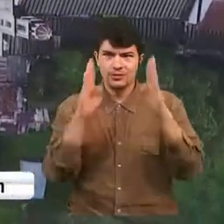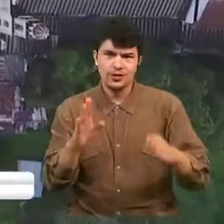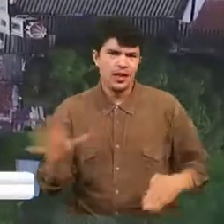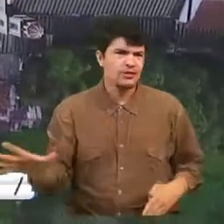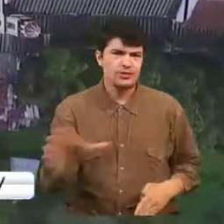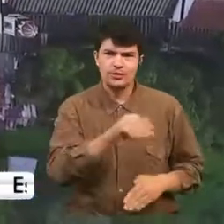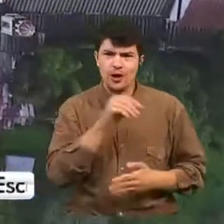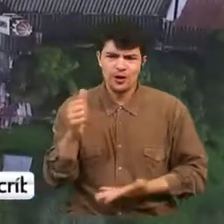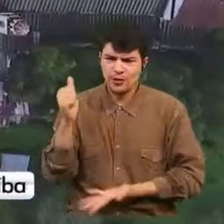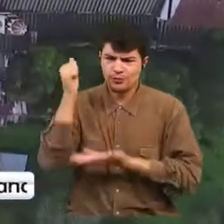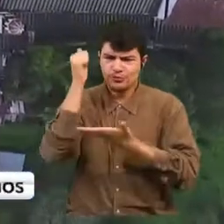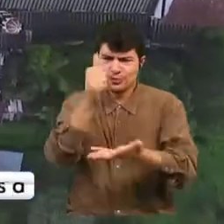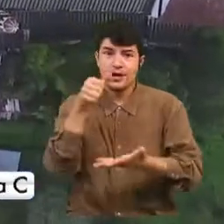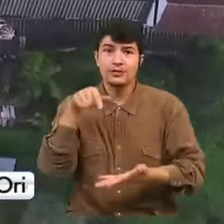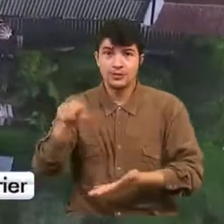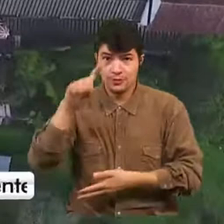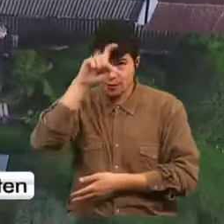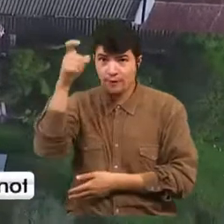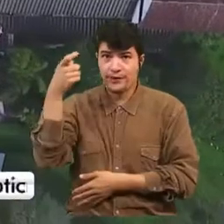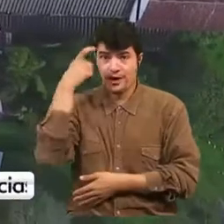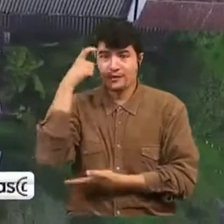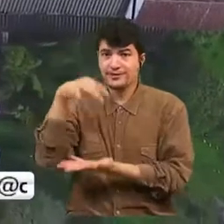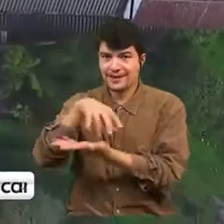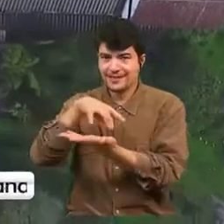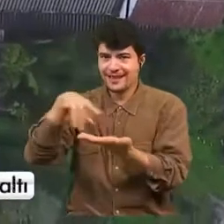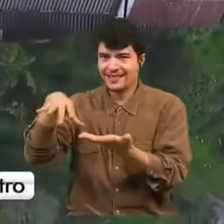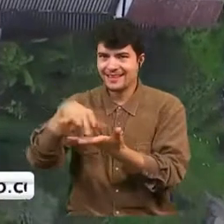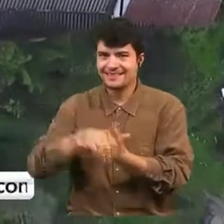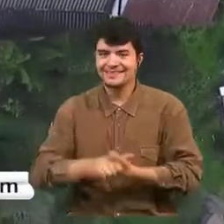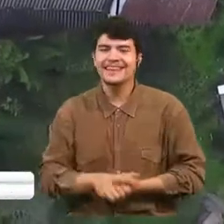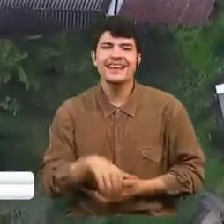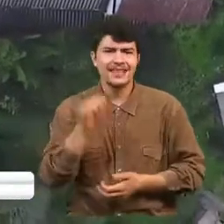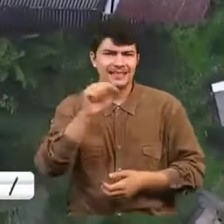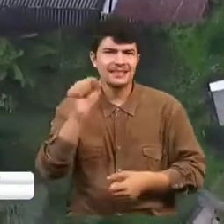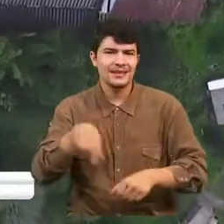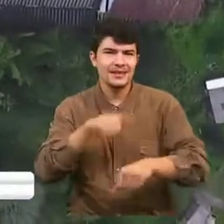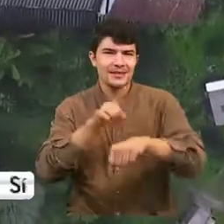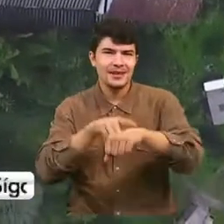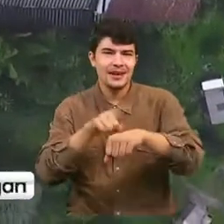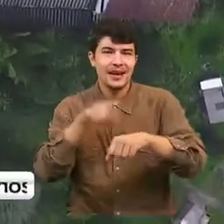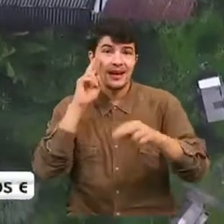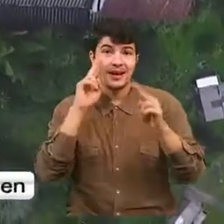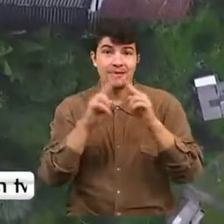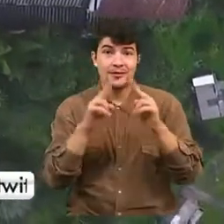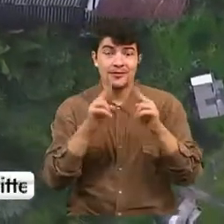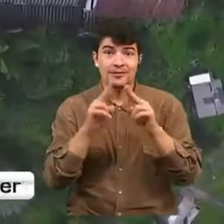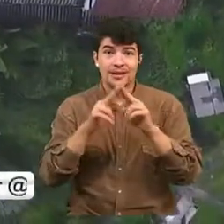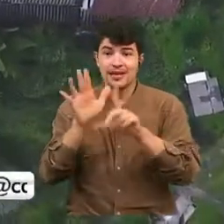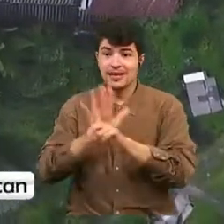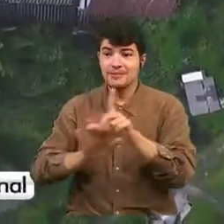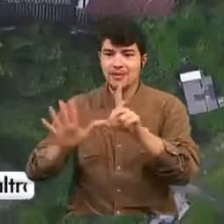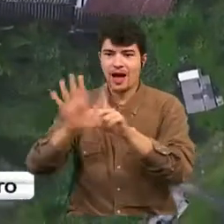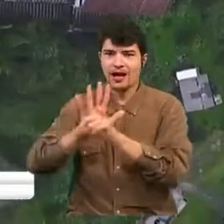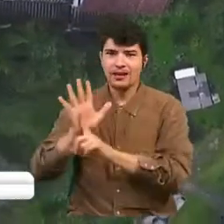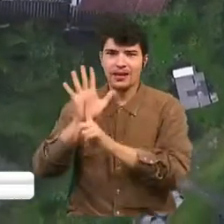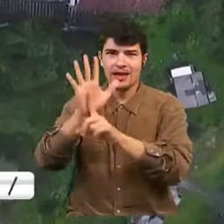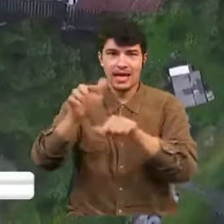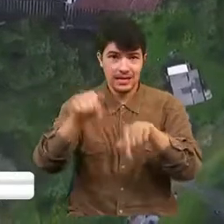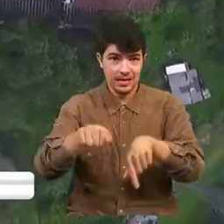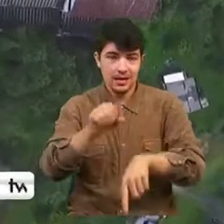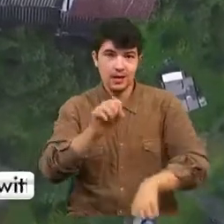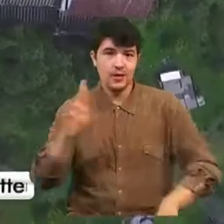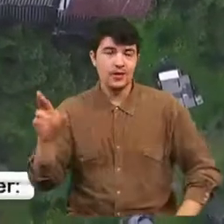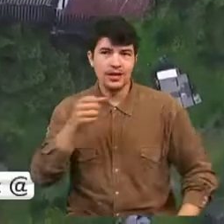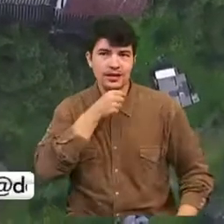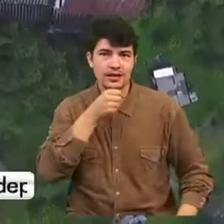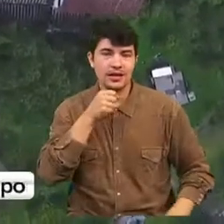estas inversiones que lleva a cabo la administración departamental. Así es, María Ángel, pero es momento de invitar a nuestros televidentes a conocer nuestra imagen del día en Oriente Noticias, que